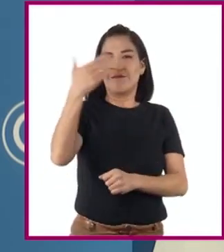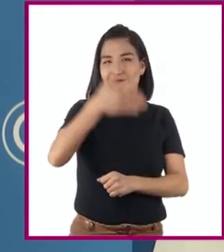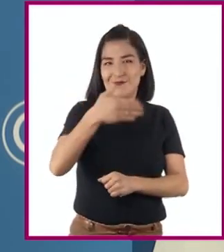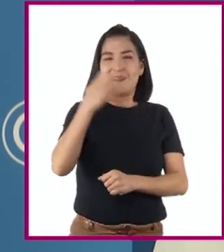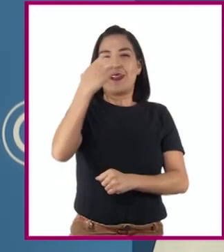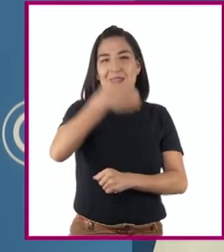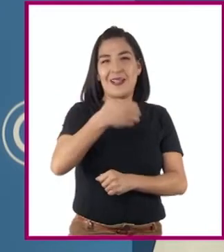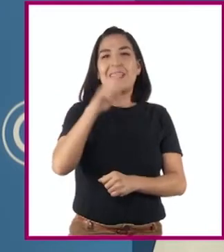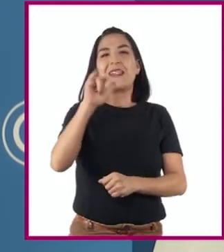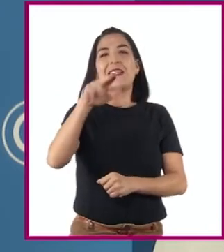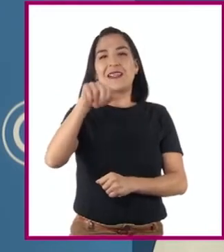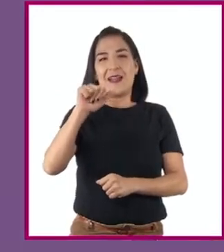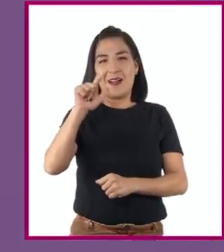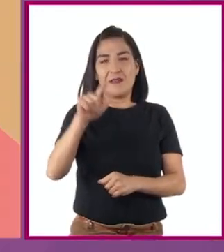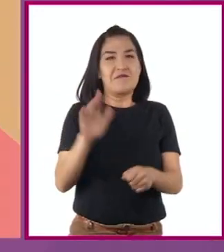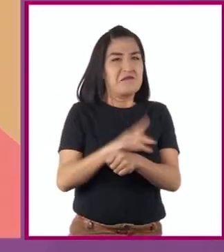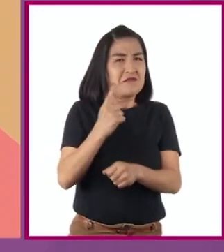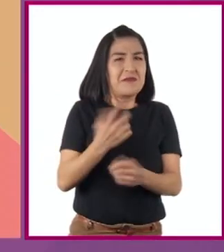lineales. ¿Por qué?